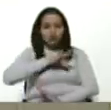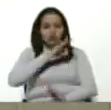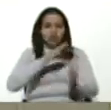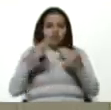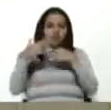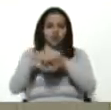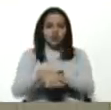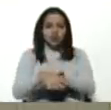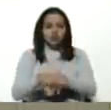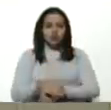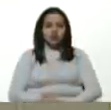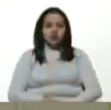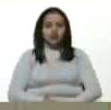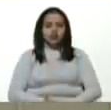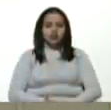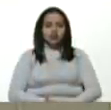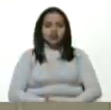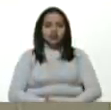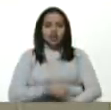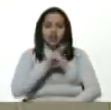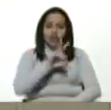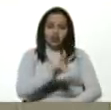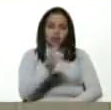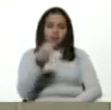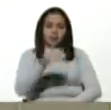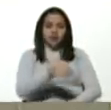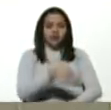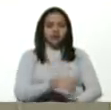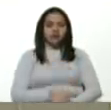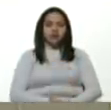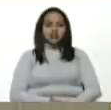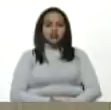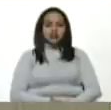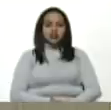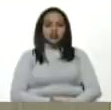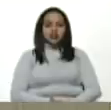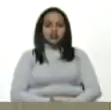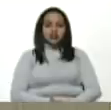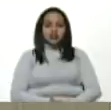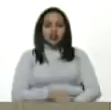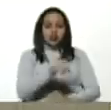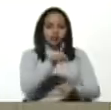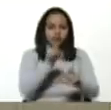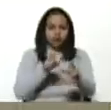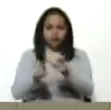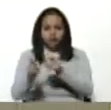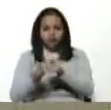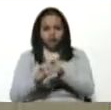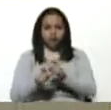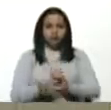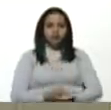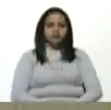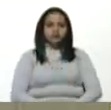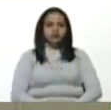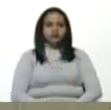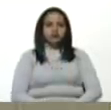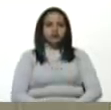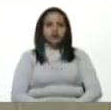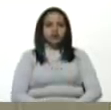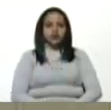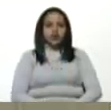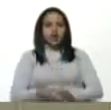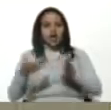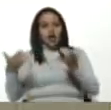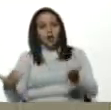de Santa Elena de Guairén, y 2 casos que llegamos a ellos por despistaje masivo. Después nos venimos a la